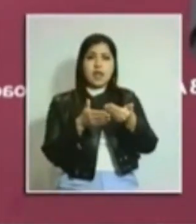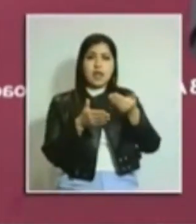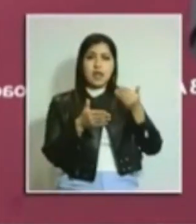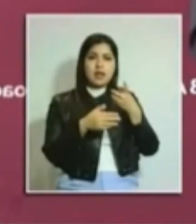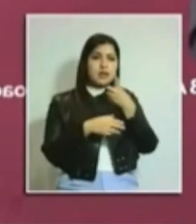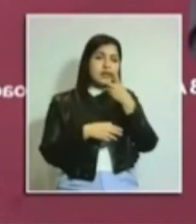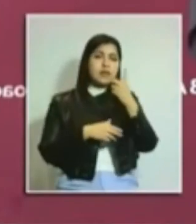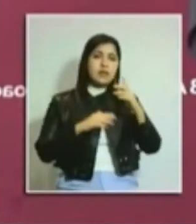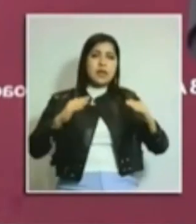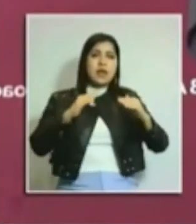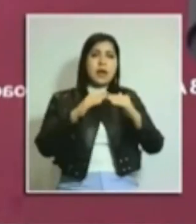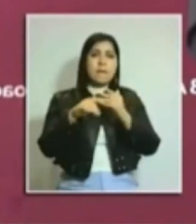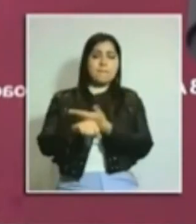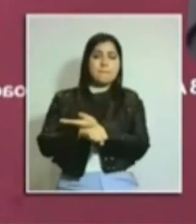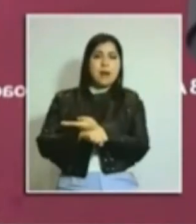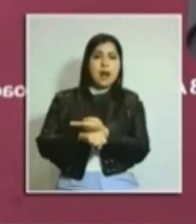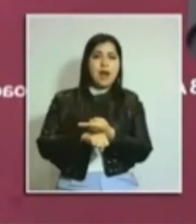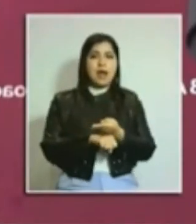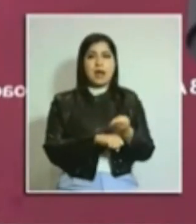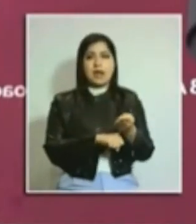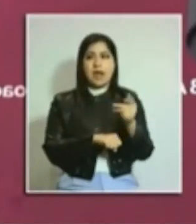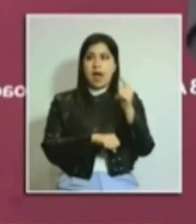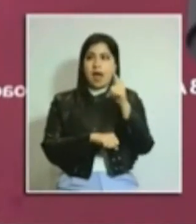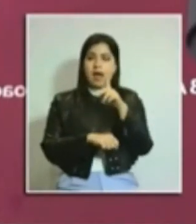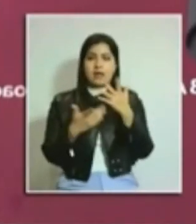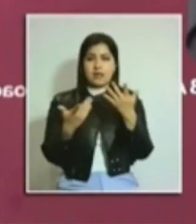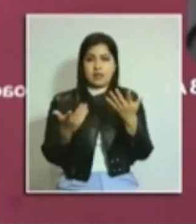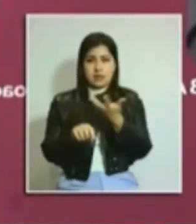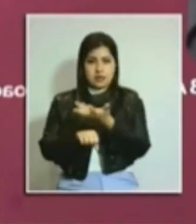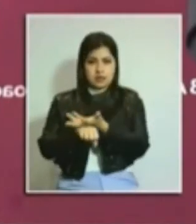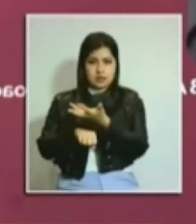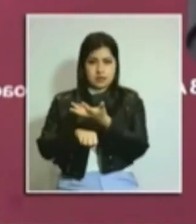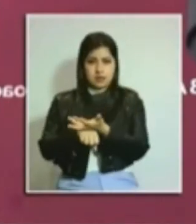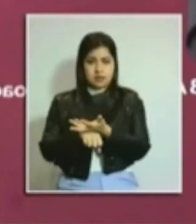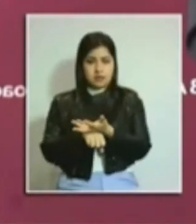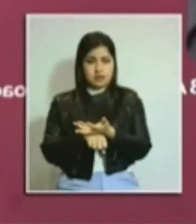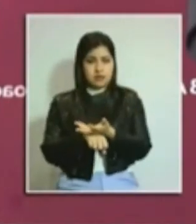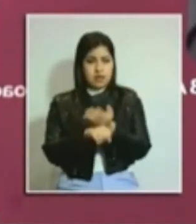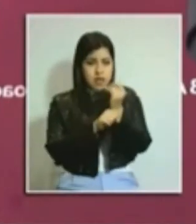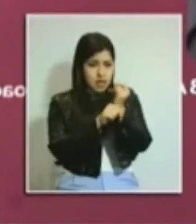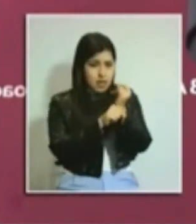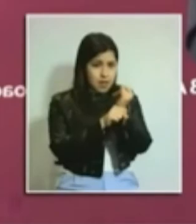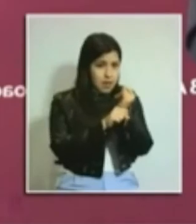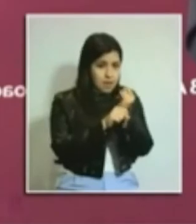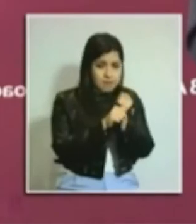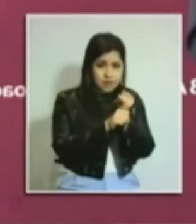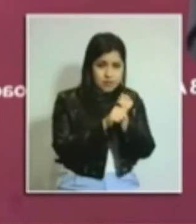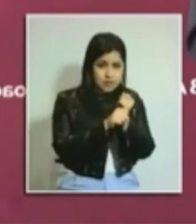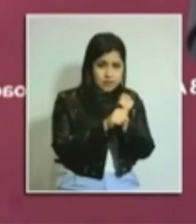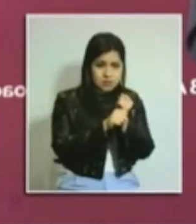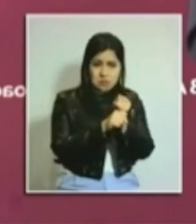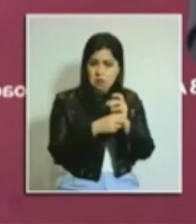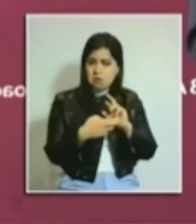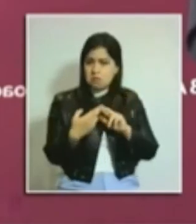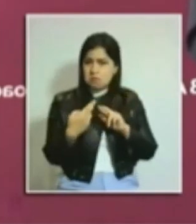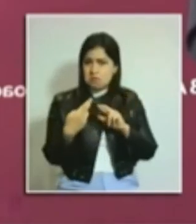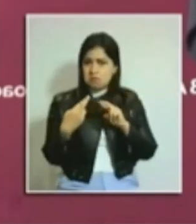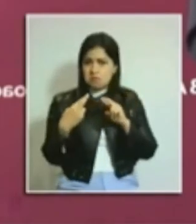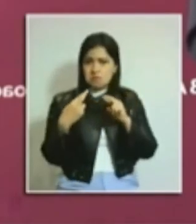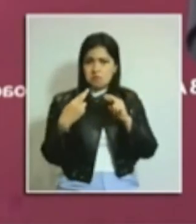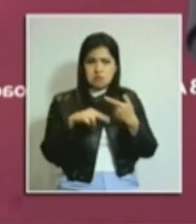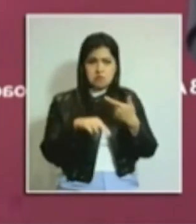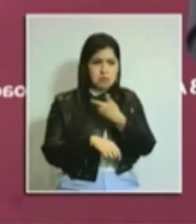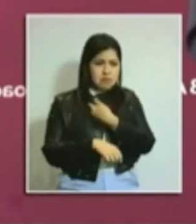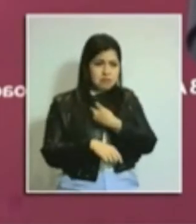muy claramente, no existe una investigación relacionada al